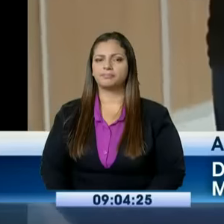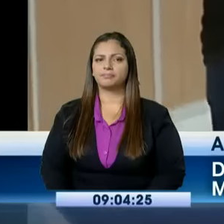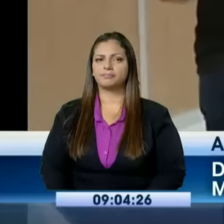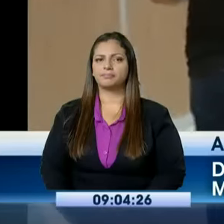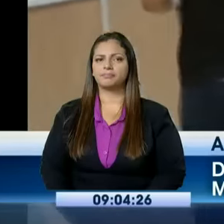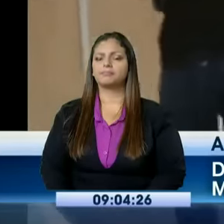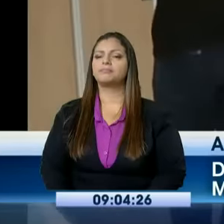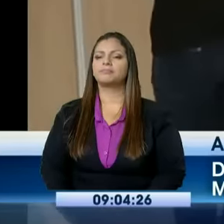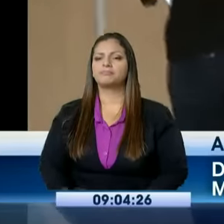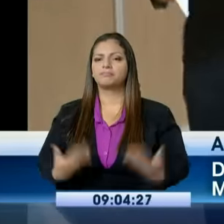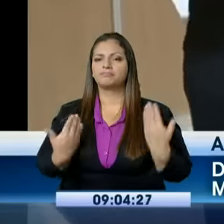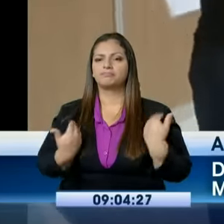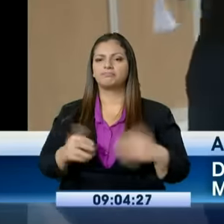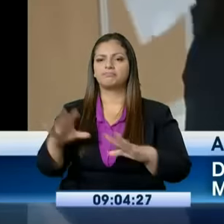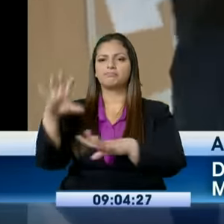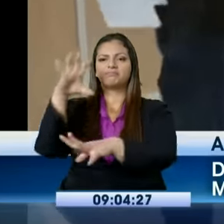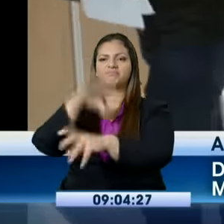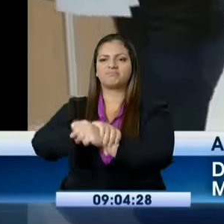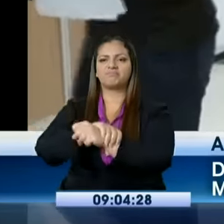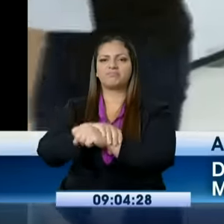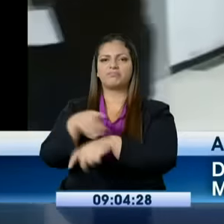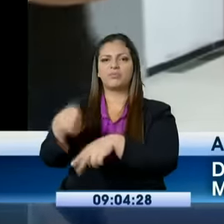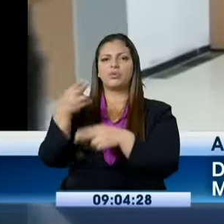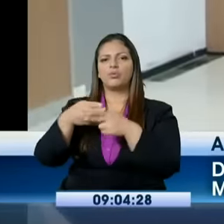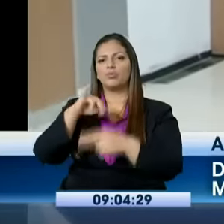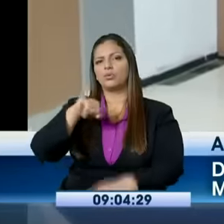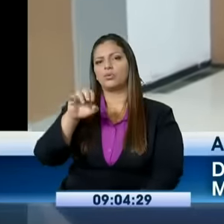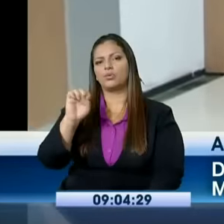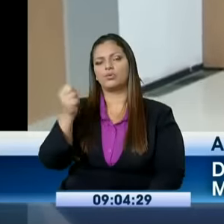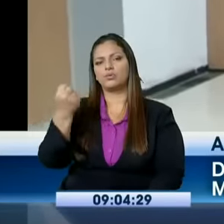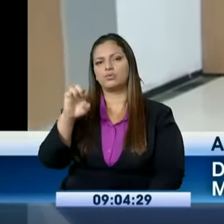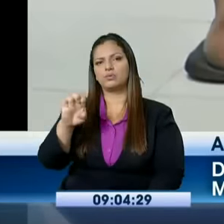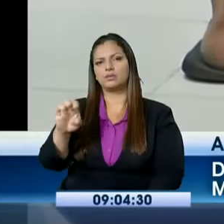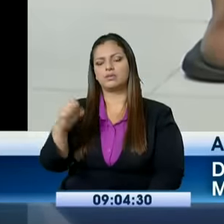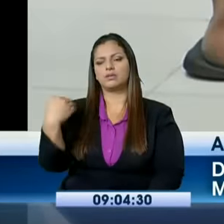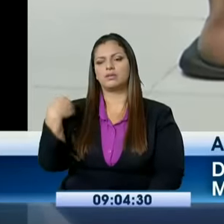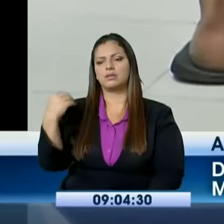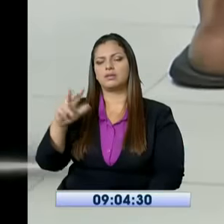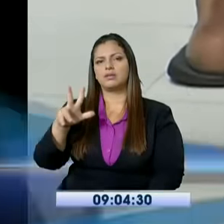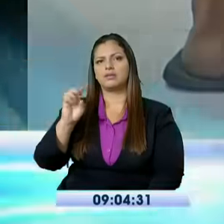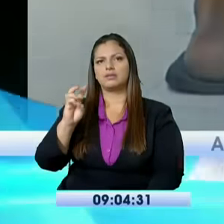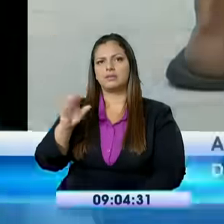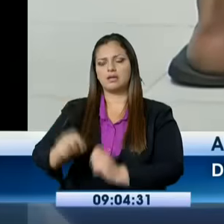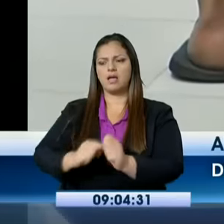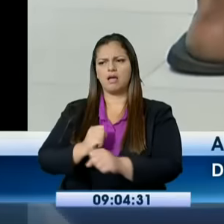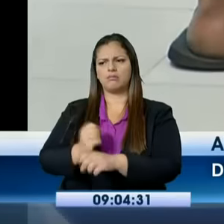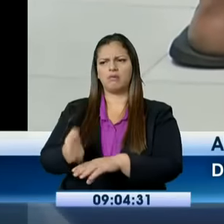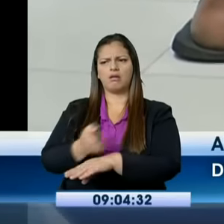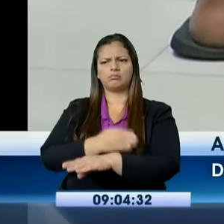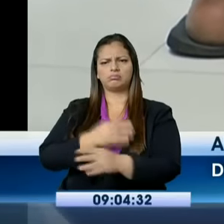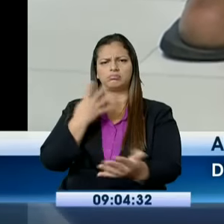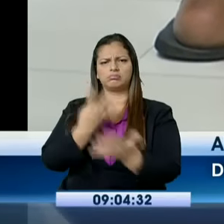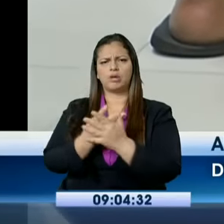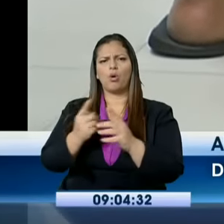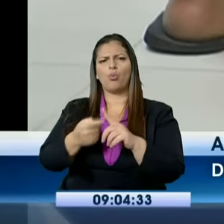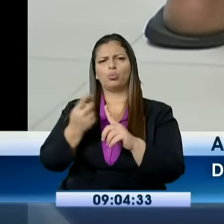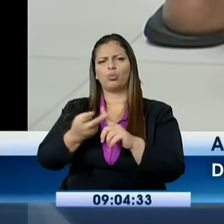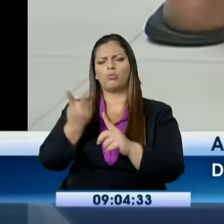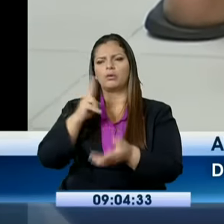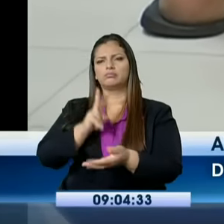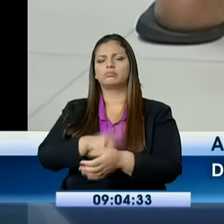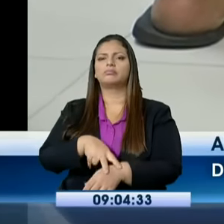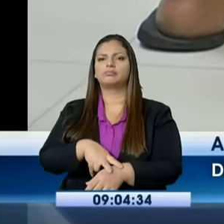El sospechoso fue identificado como José M., de 36 años, quien registra dos detenciones anteriores